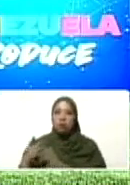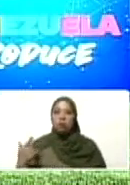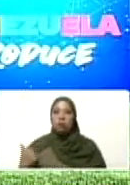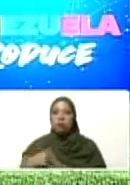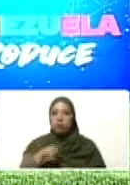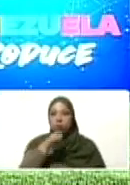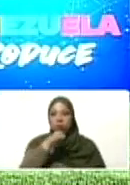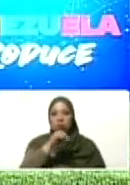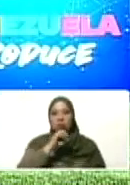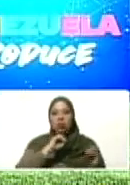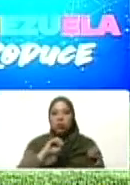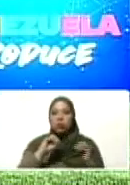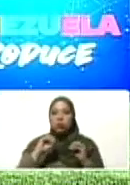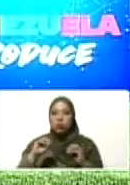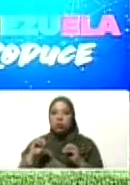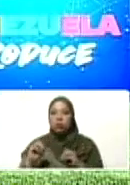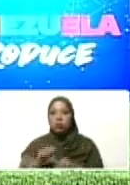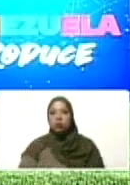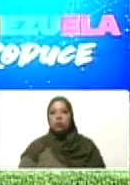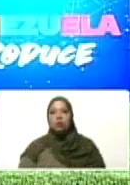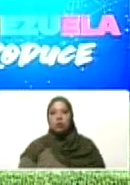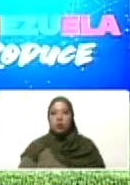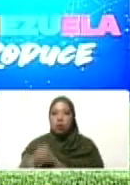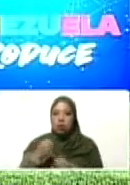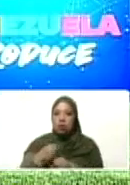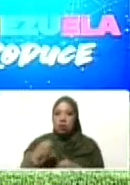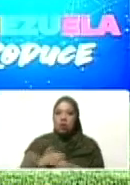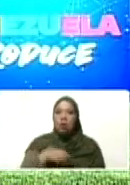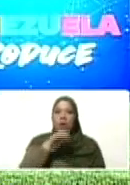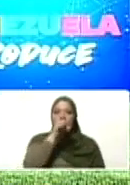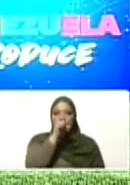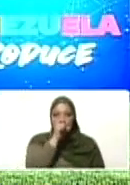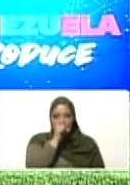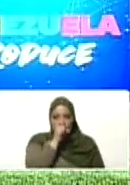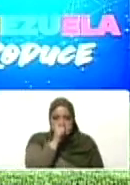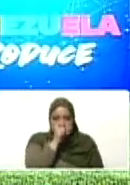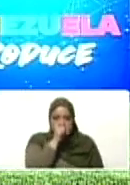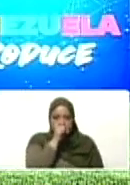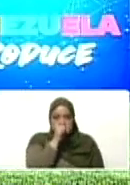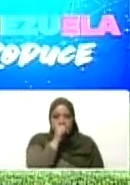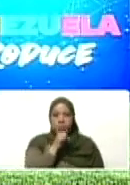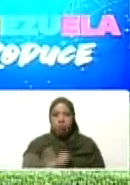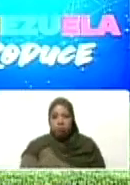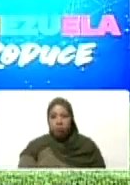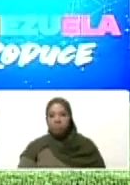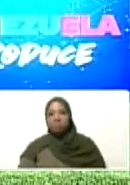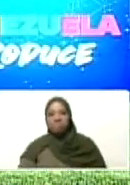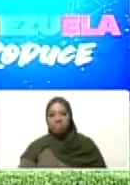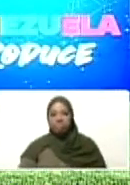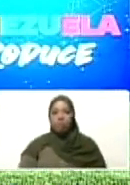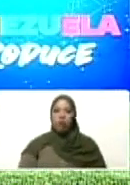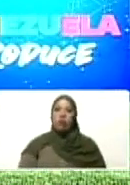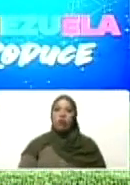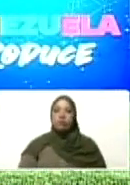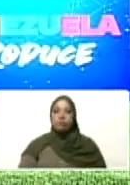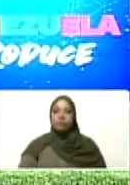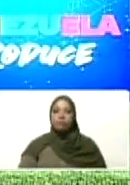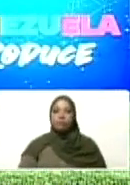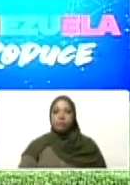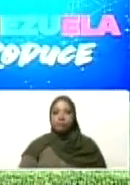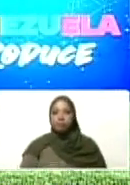veníamos en el tractor disfrutando la vista de